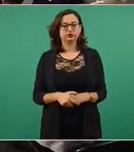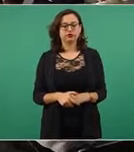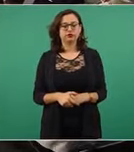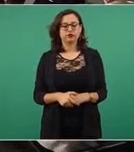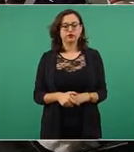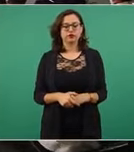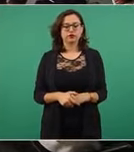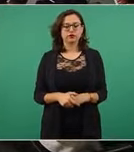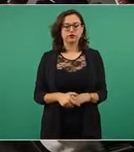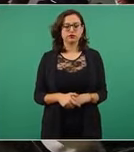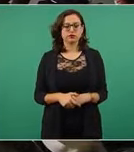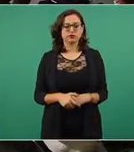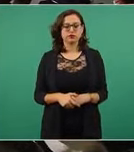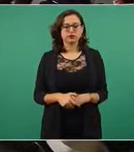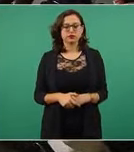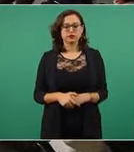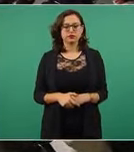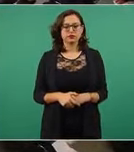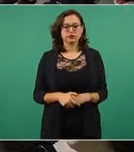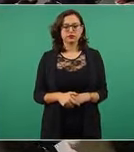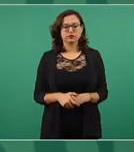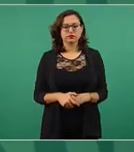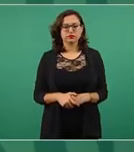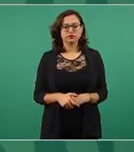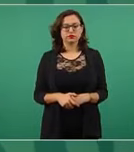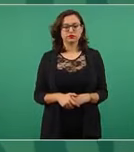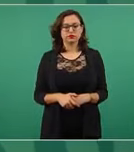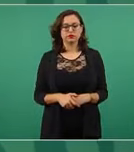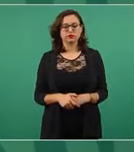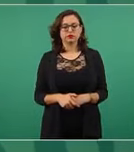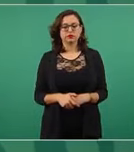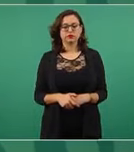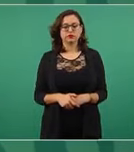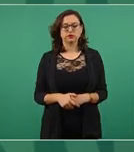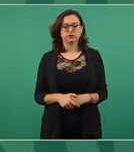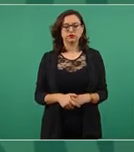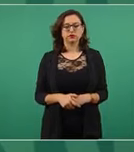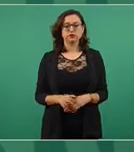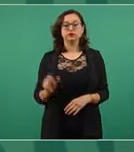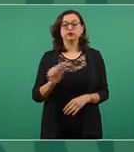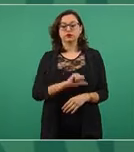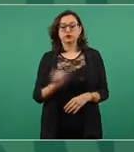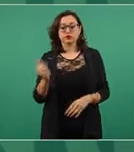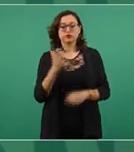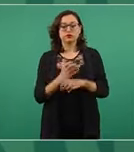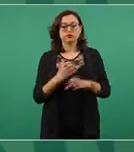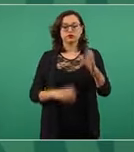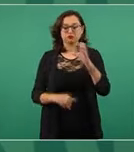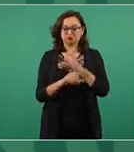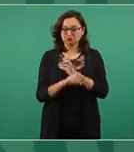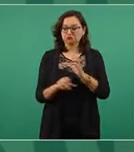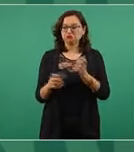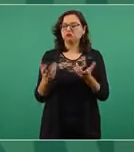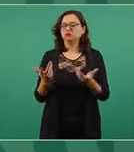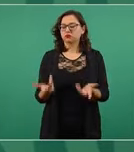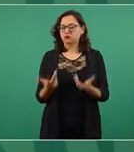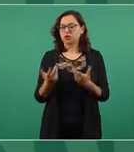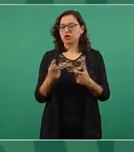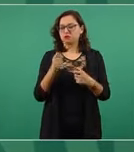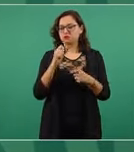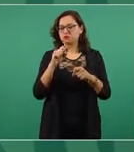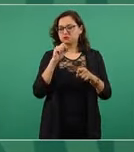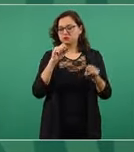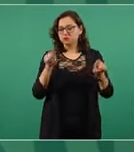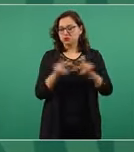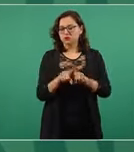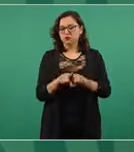Algo que también es importante, aunque tiene que ver con las finanzas y con las corporaciones,